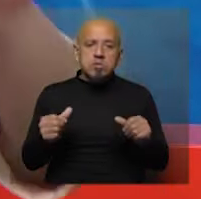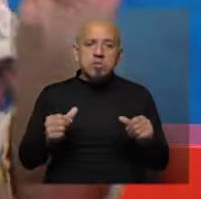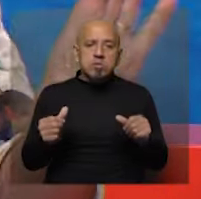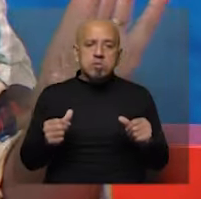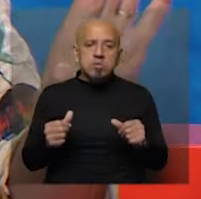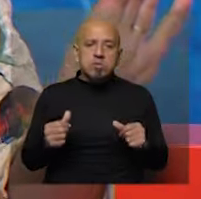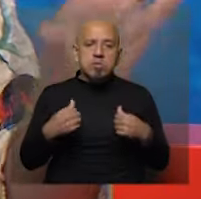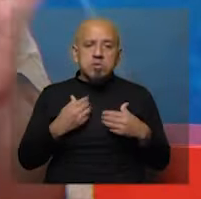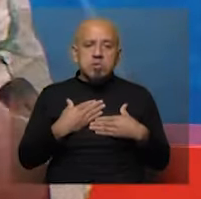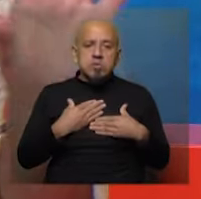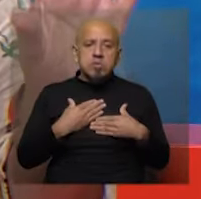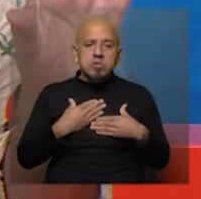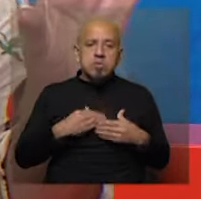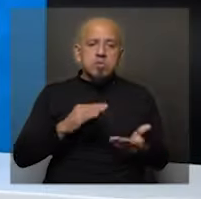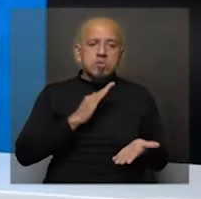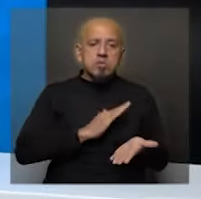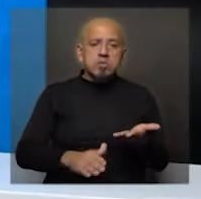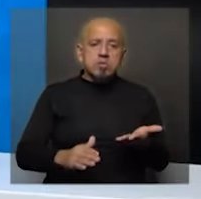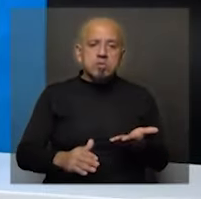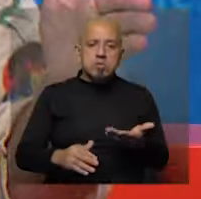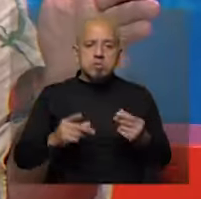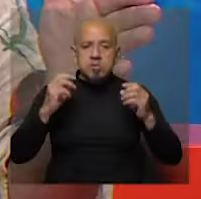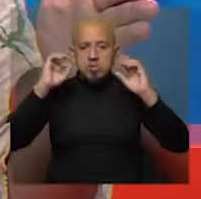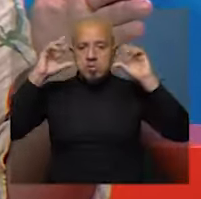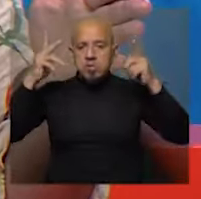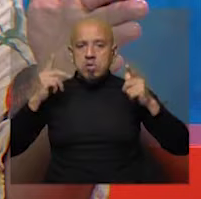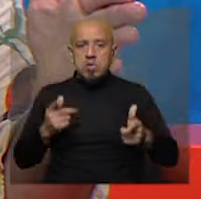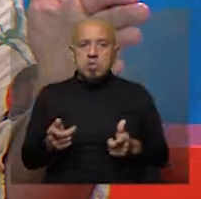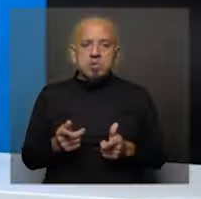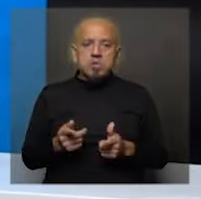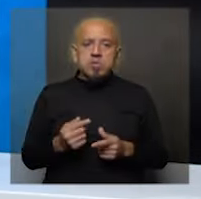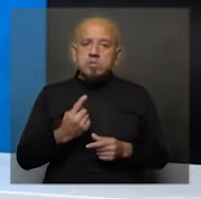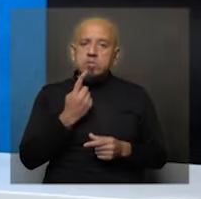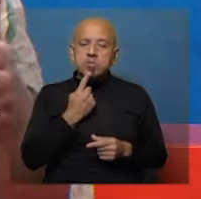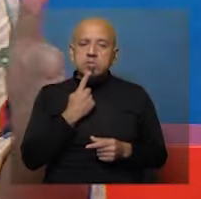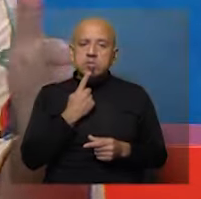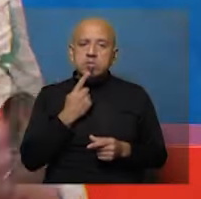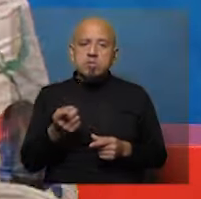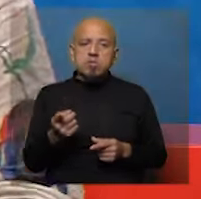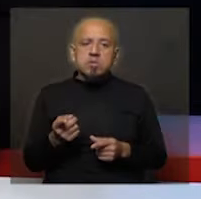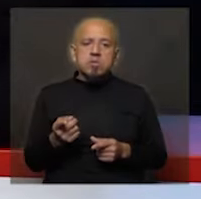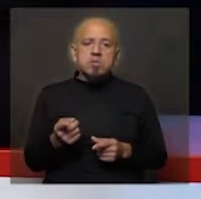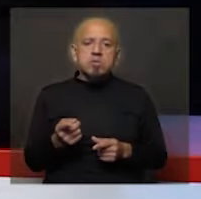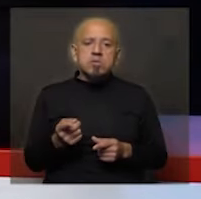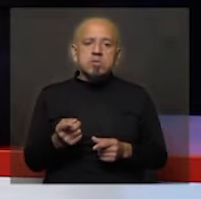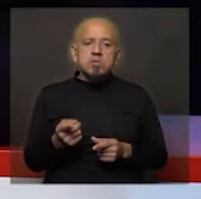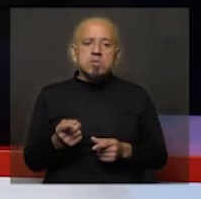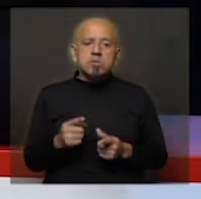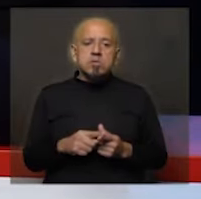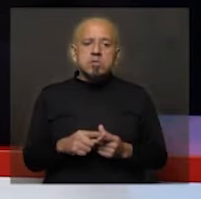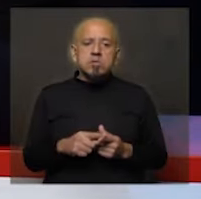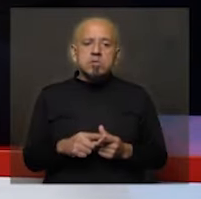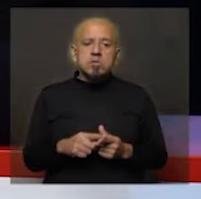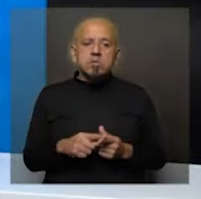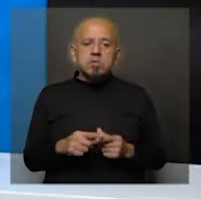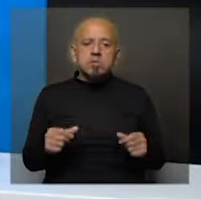honorari no les derivan casos de violencia por supuesto políticos le pasa eso Por supuesto por supuesto